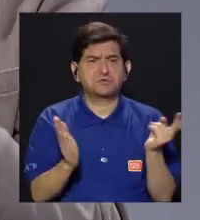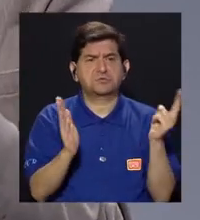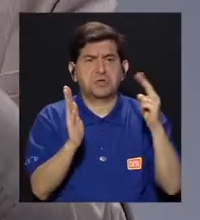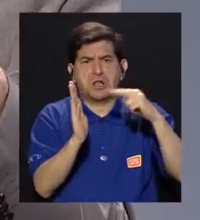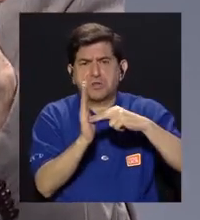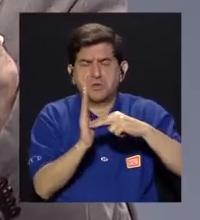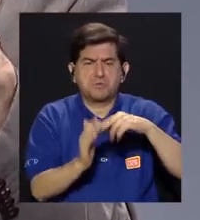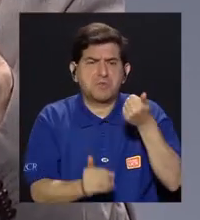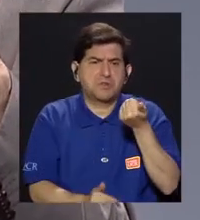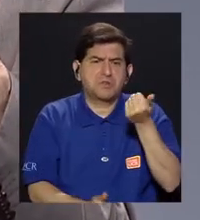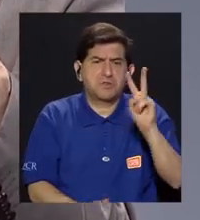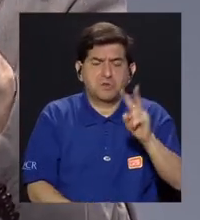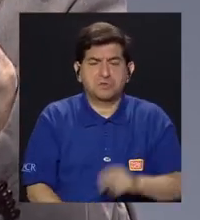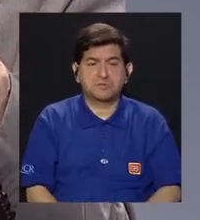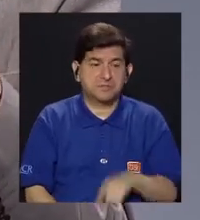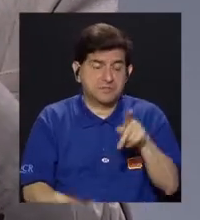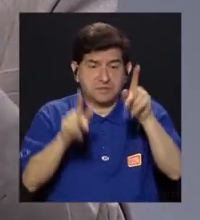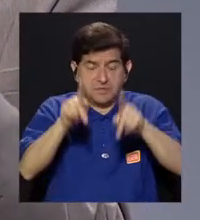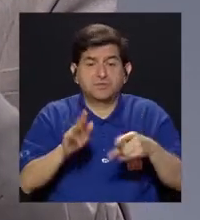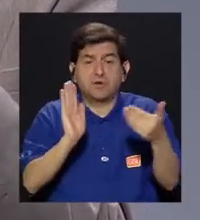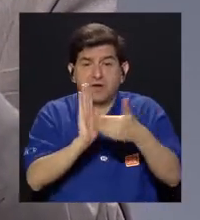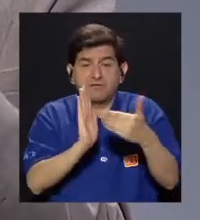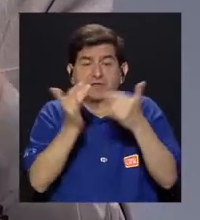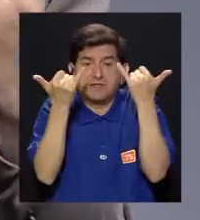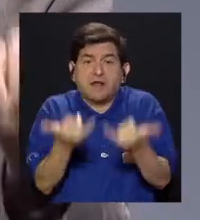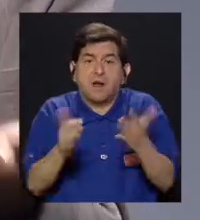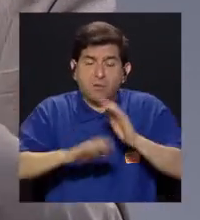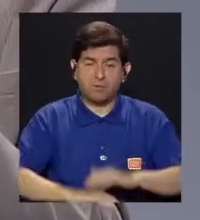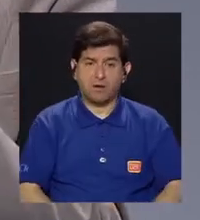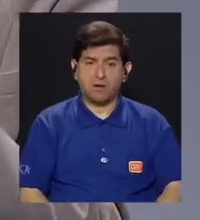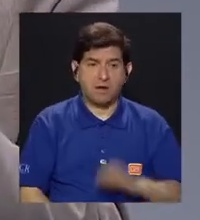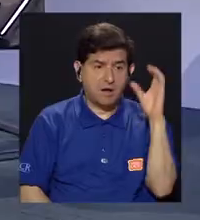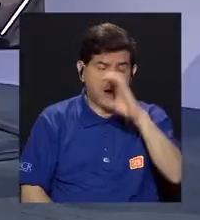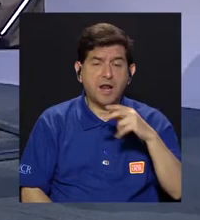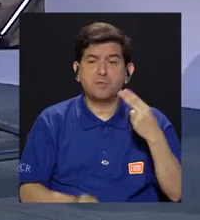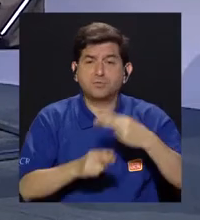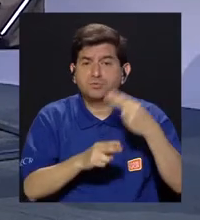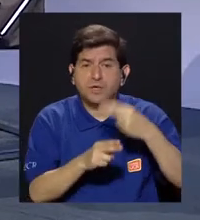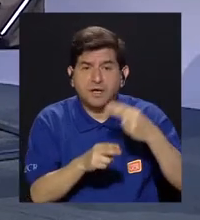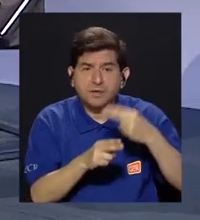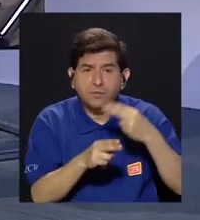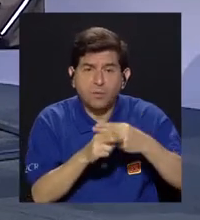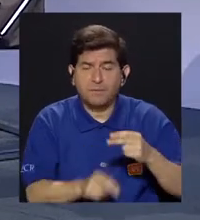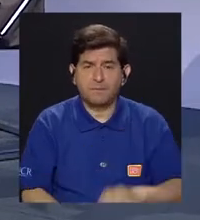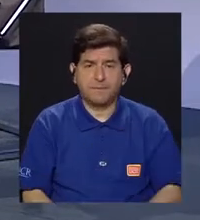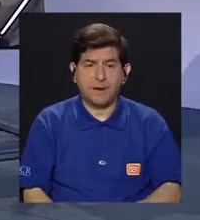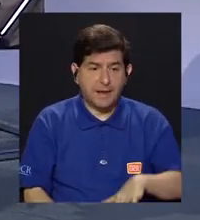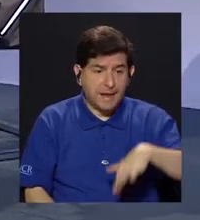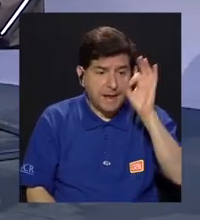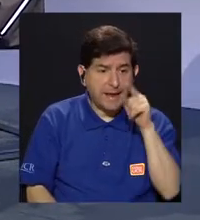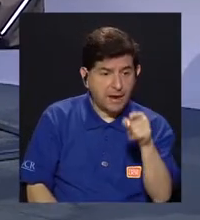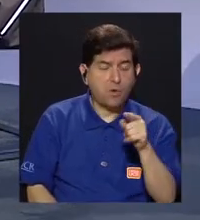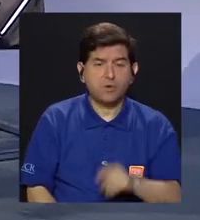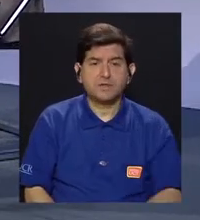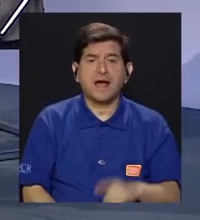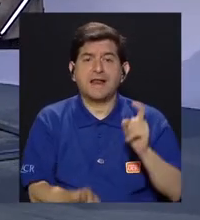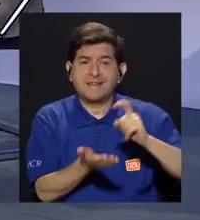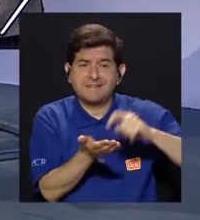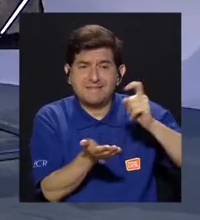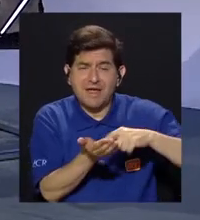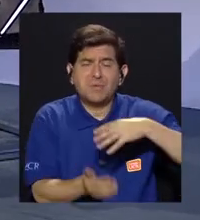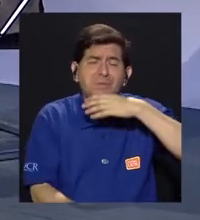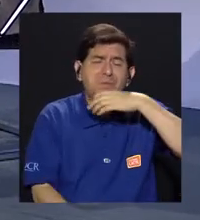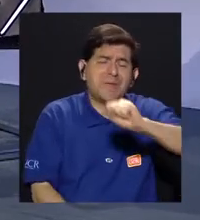el año 2002 a él está afectando en la actualidad porque cuando buscaban su nombre en lo encontraban con una deuda